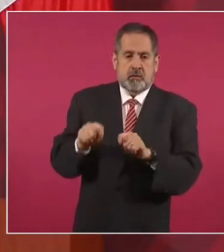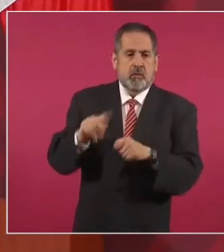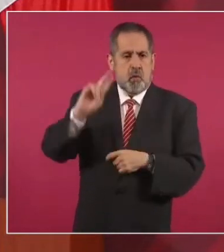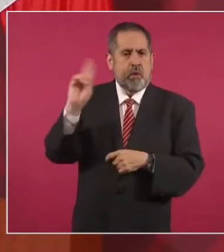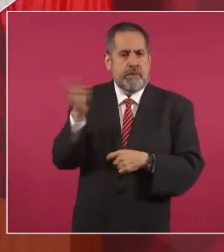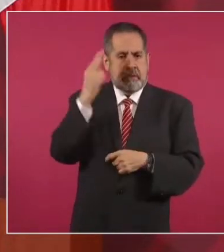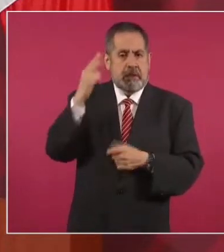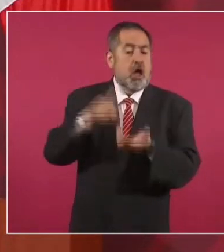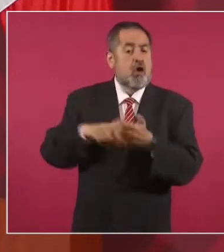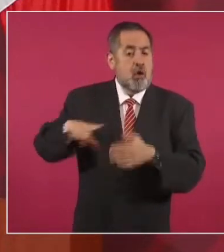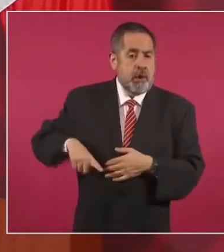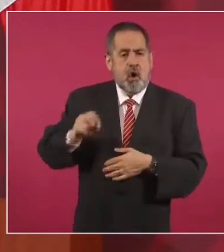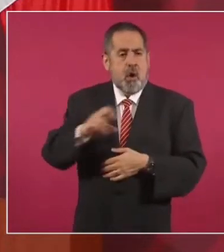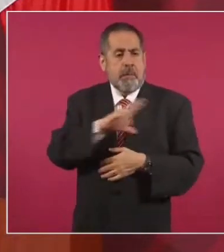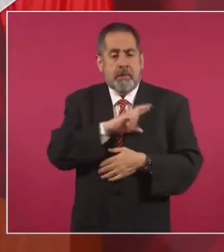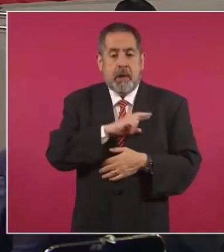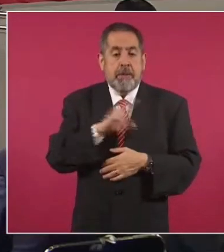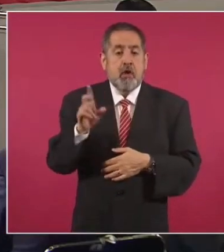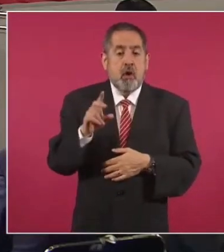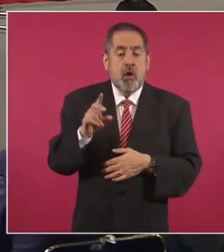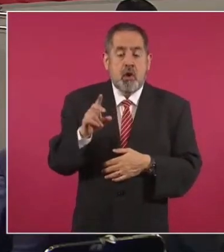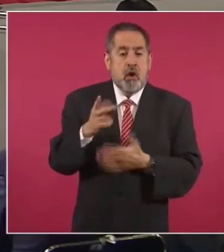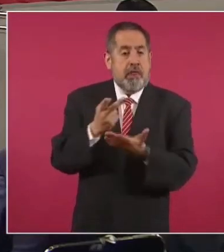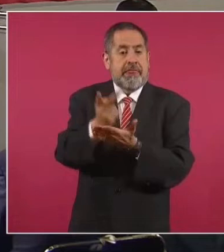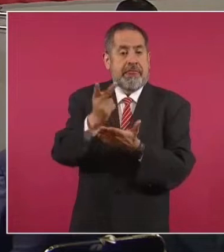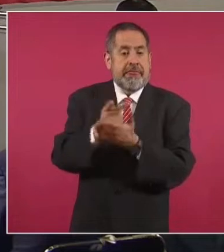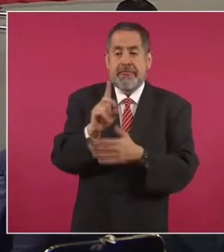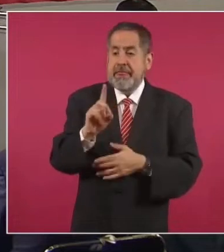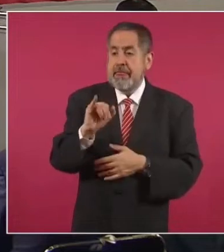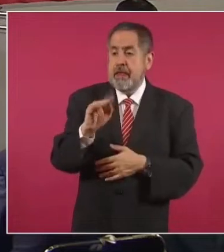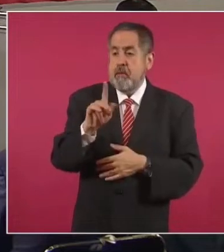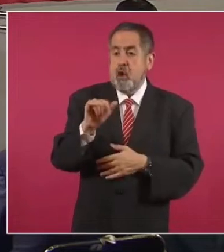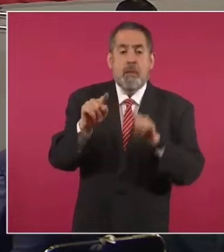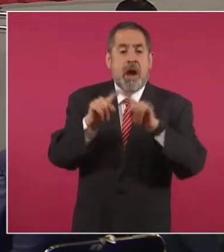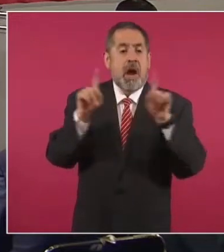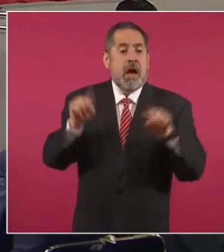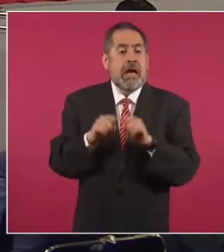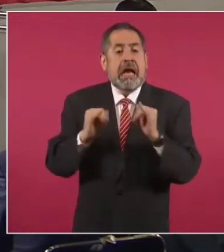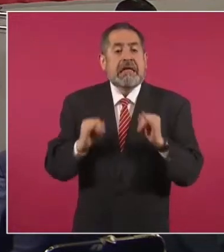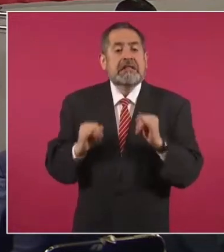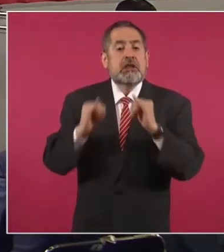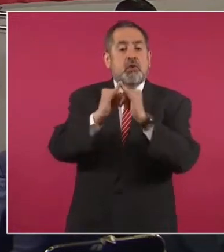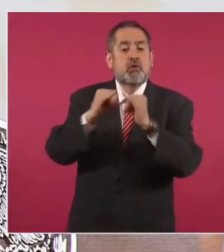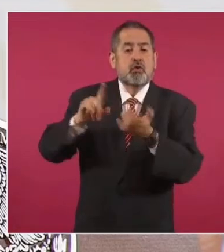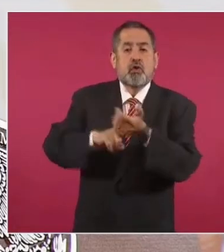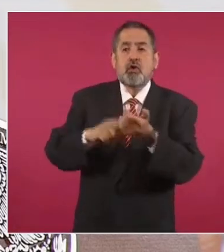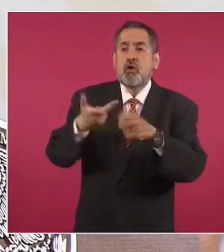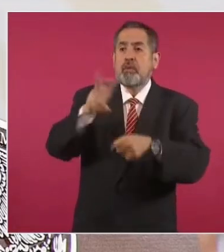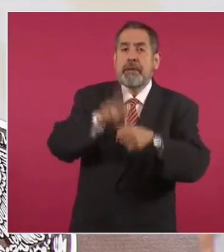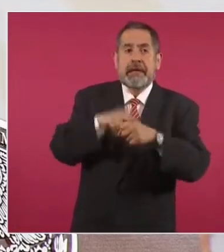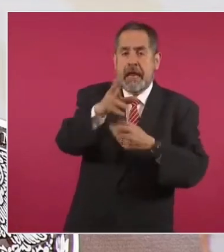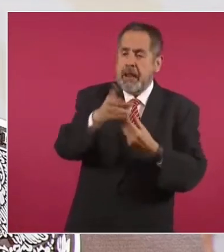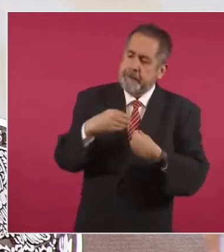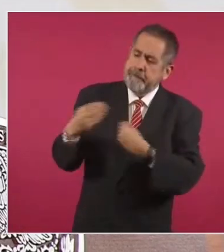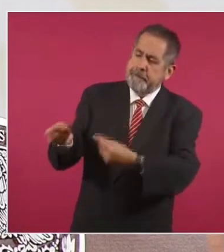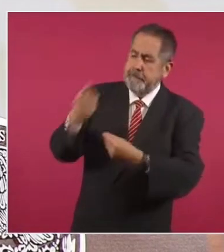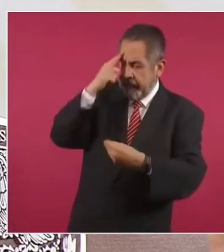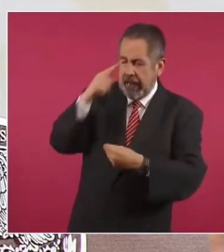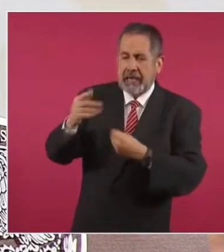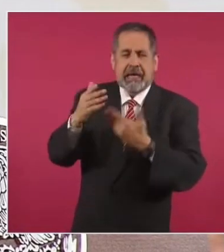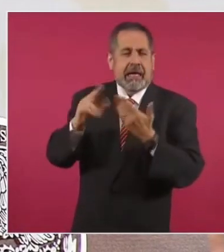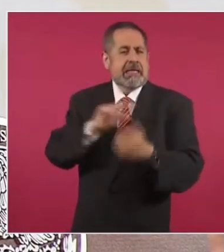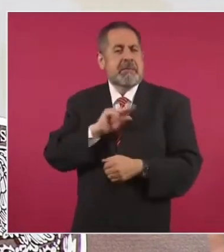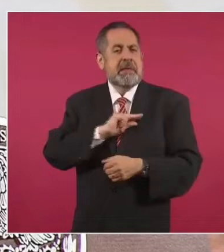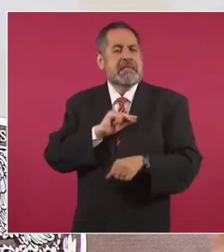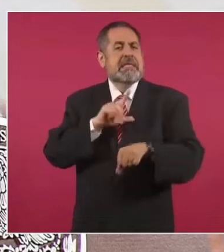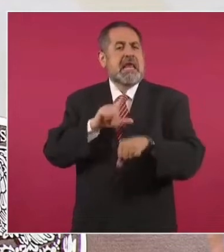universidad pública o privada, pero el diploma lo dan las instituciones públicas porque ahí es en donde cursan esta etapa. Sin embargo, a pesar de que